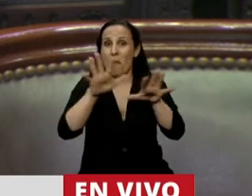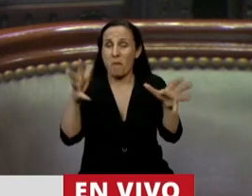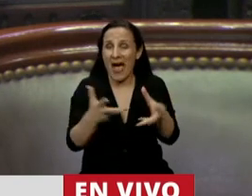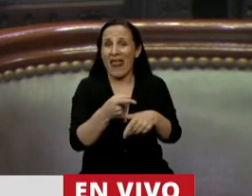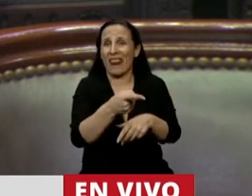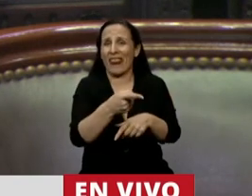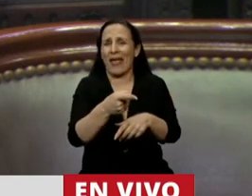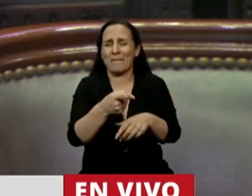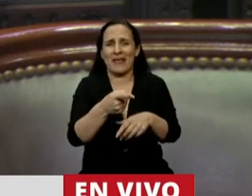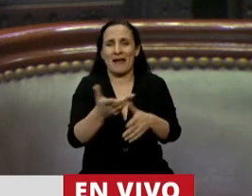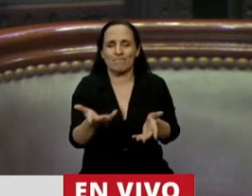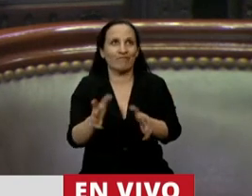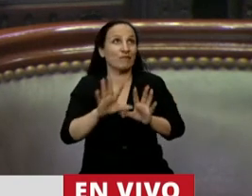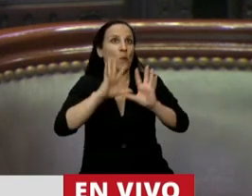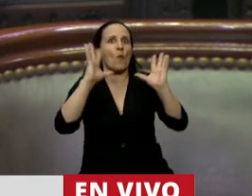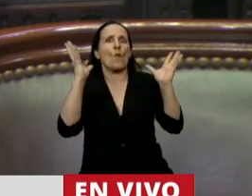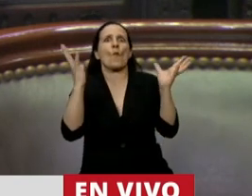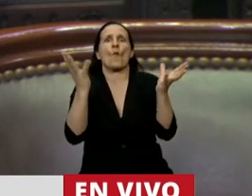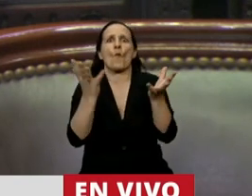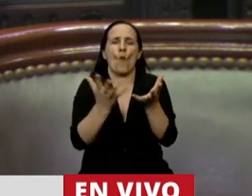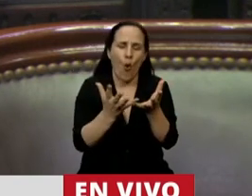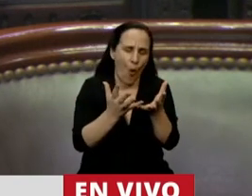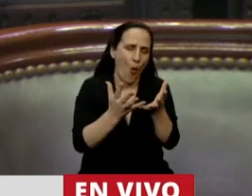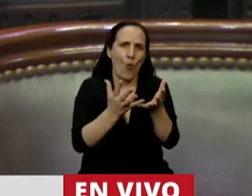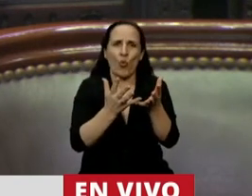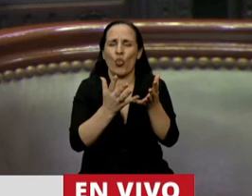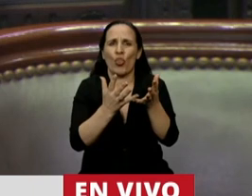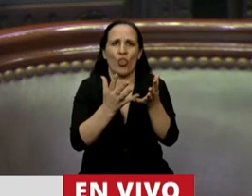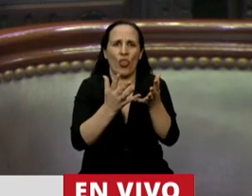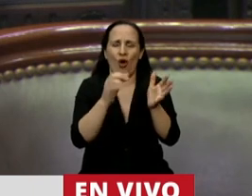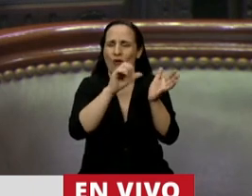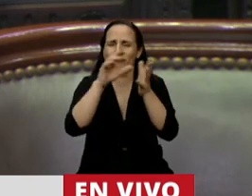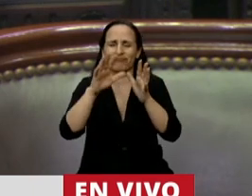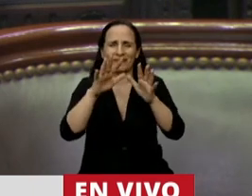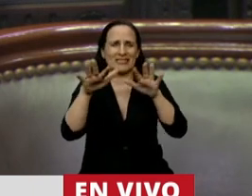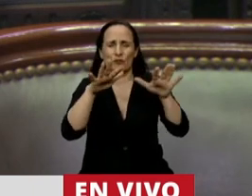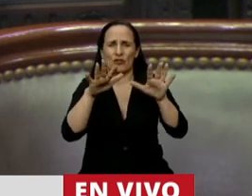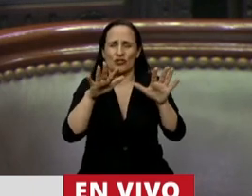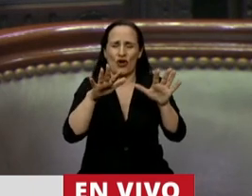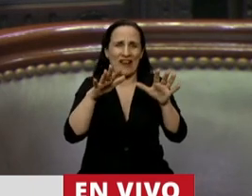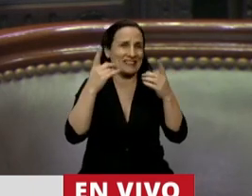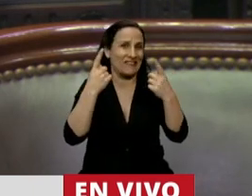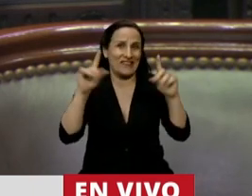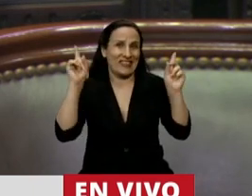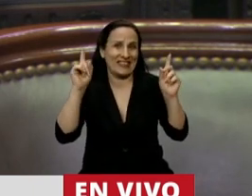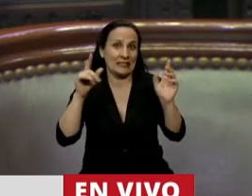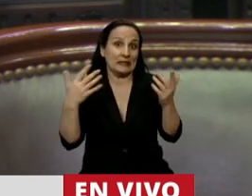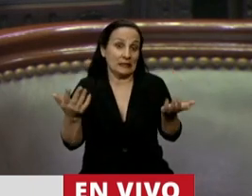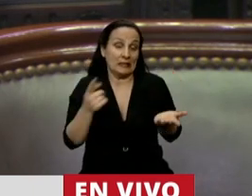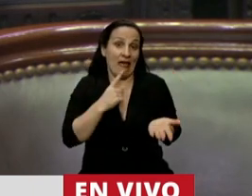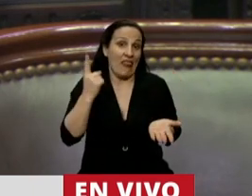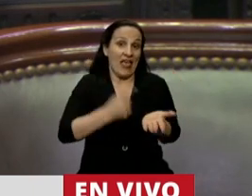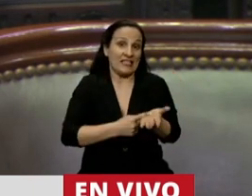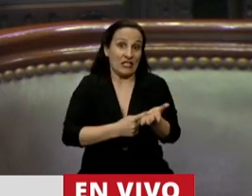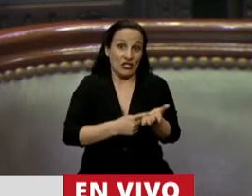vivir al mundo situaciones extraordinarias y decisiones como estas también se